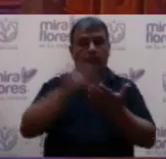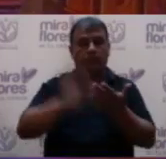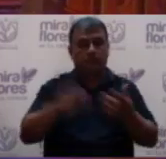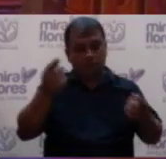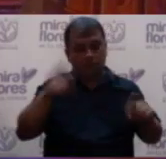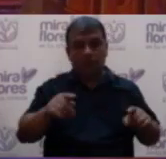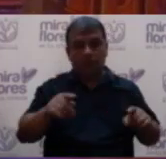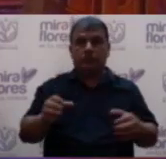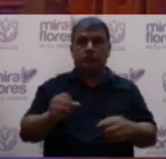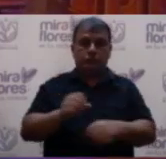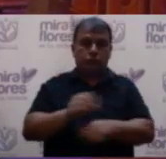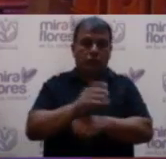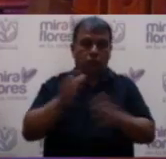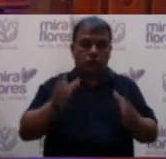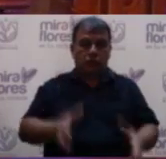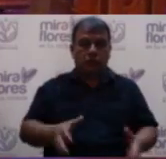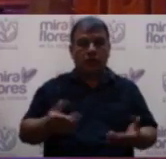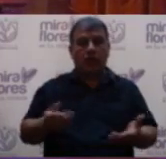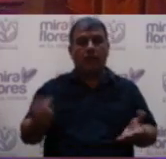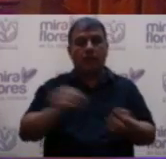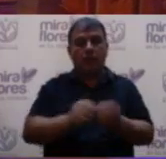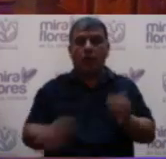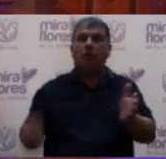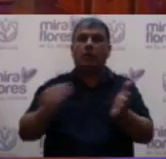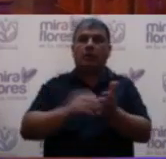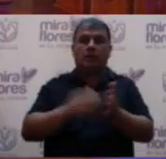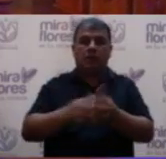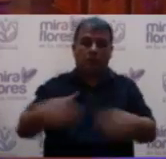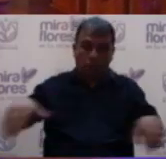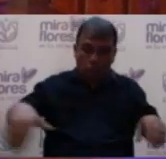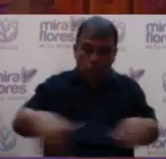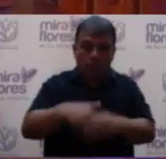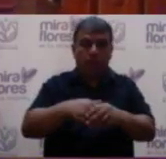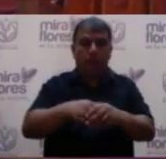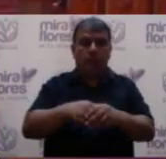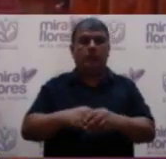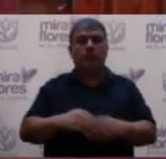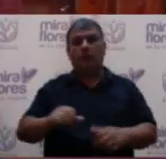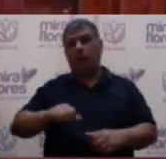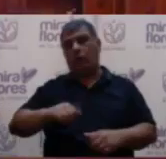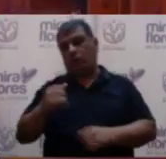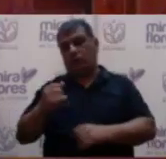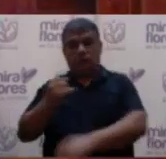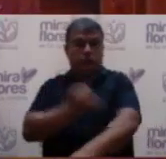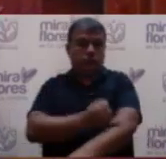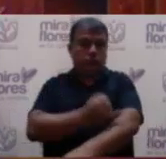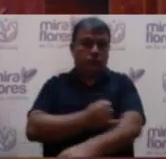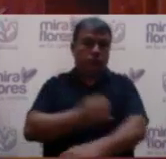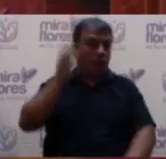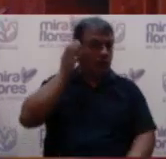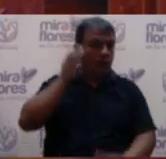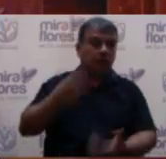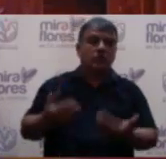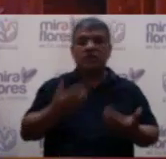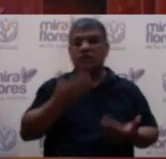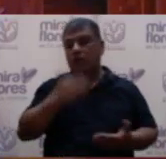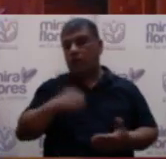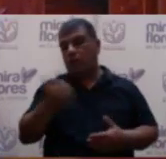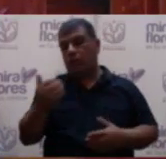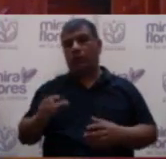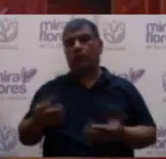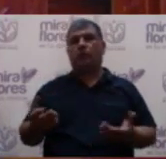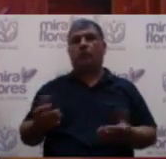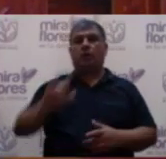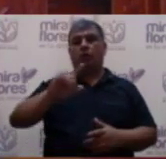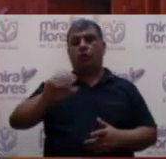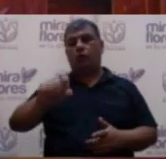Proyecto de acuerdo de consejo que aprueba la renovación al convenio de cooperación interinstitucional entre la Municipalidad de Miraflores y la Unidad de